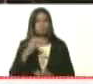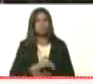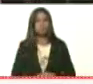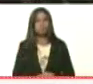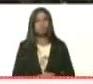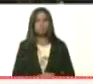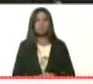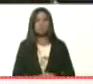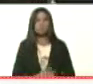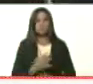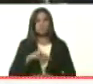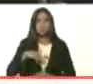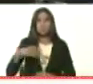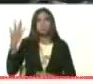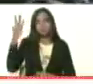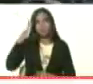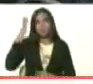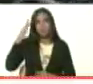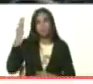lo sabemos,